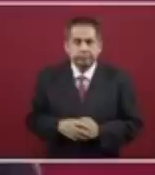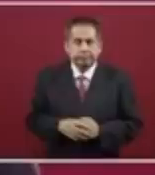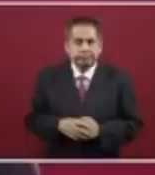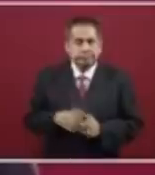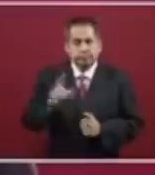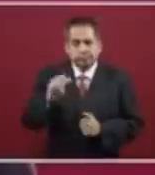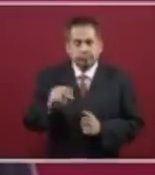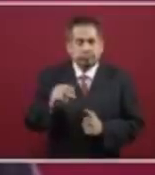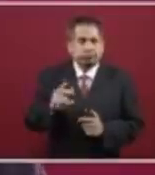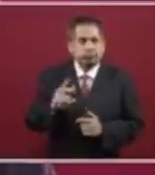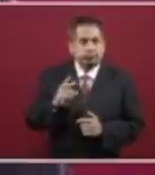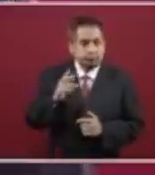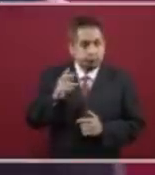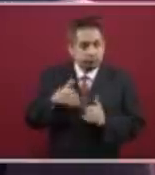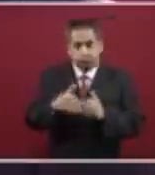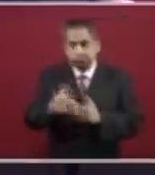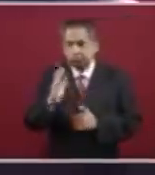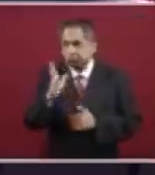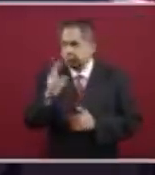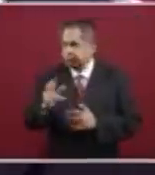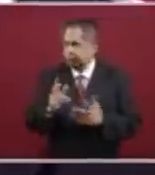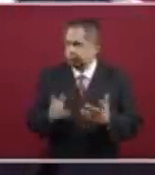van a haber